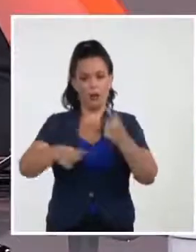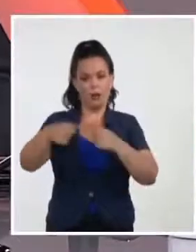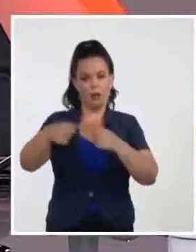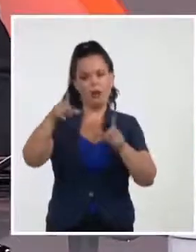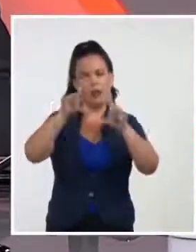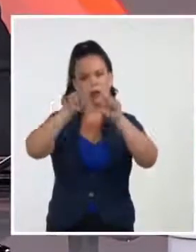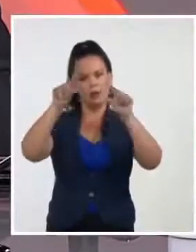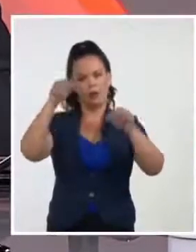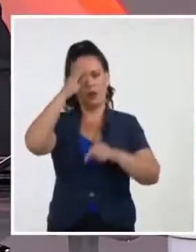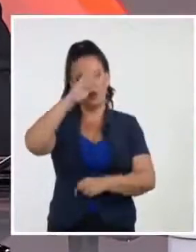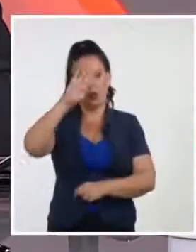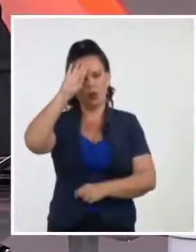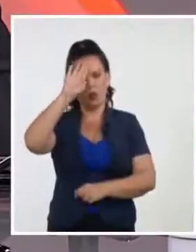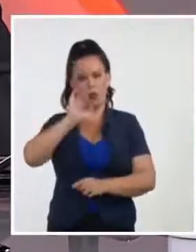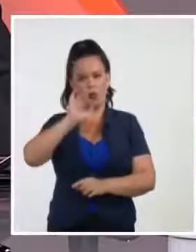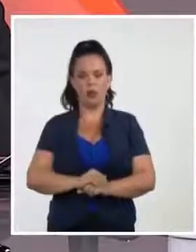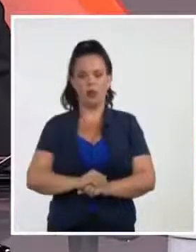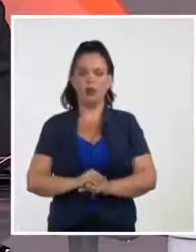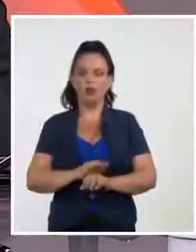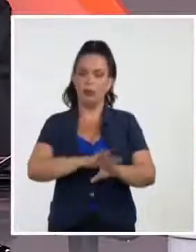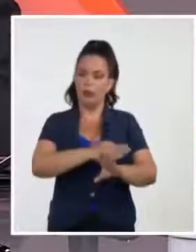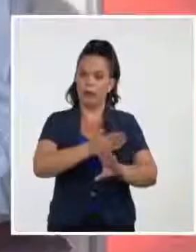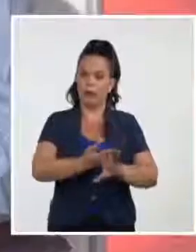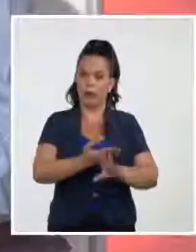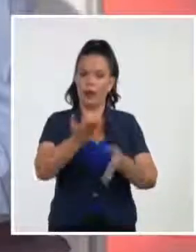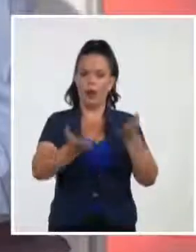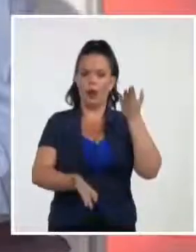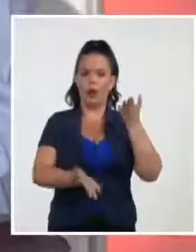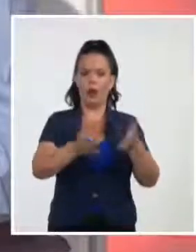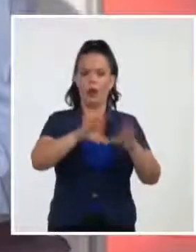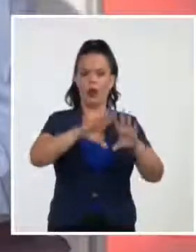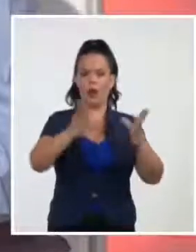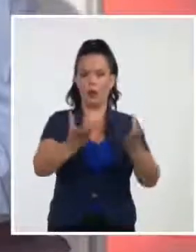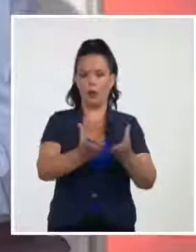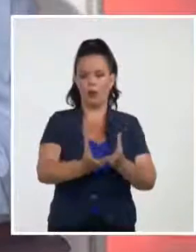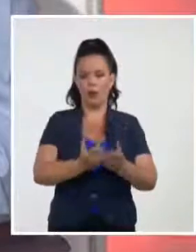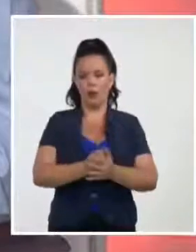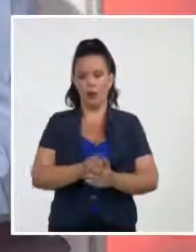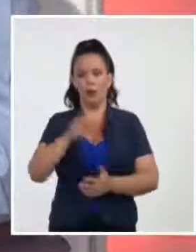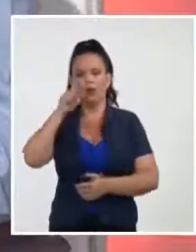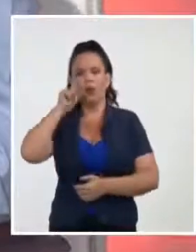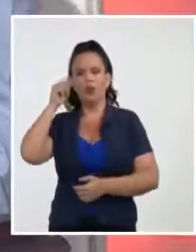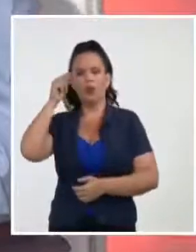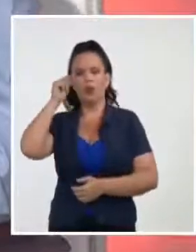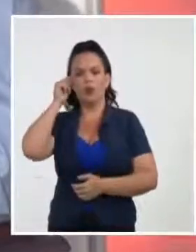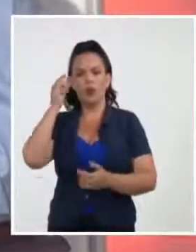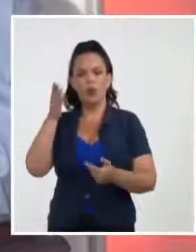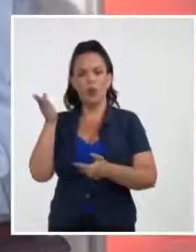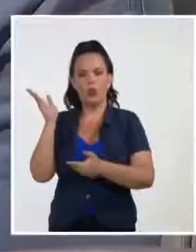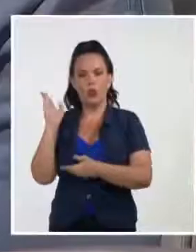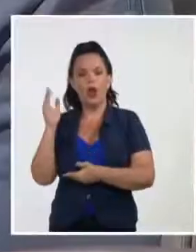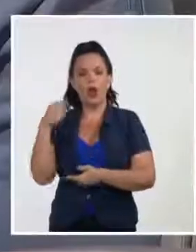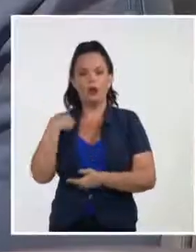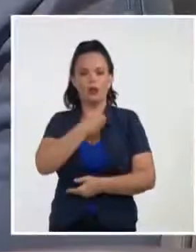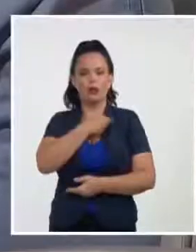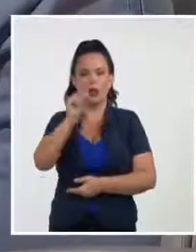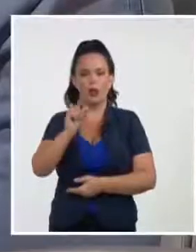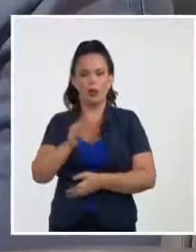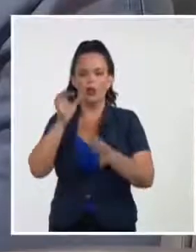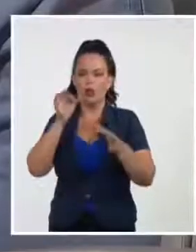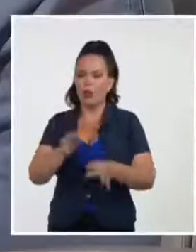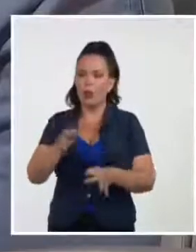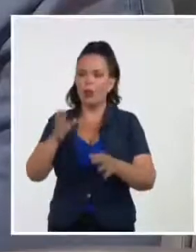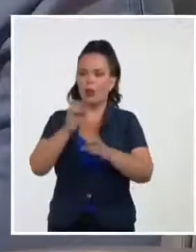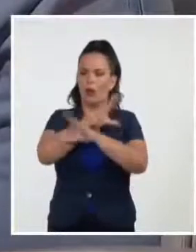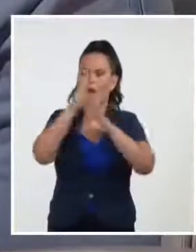mundo, hablando con el doctor Francisco Durán. Todos los días en la mañana, doctor, lo vemos dando los partes, los números,